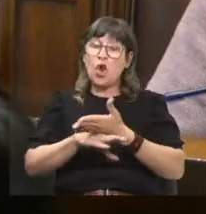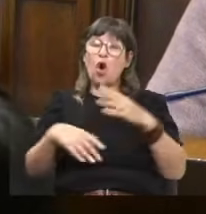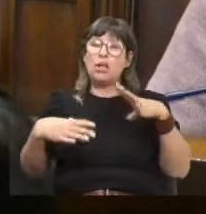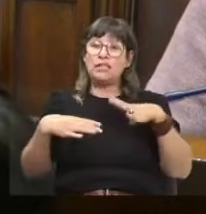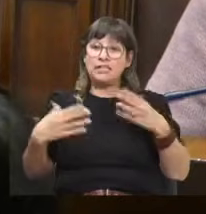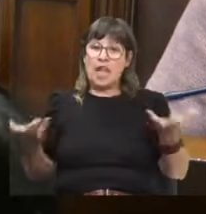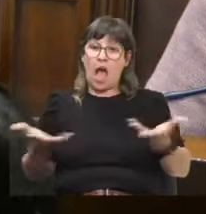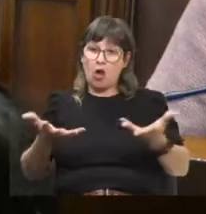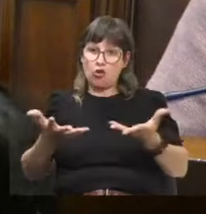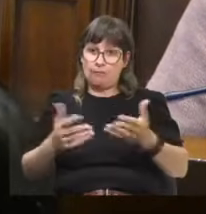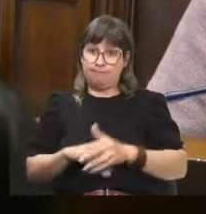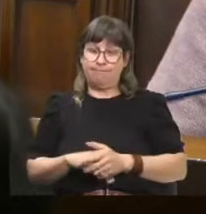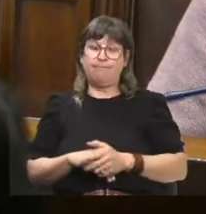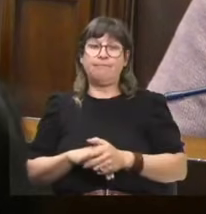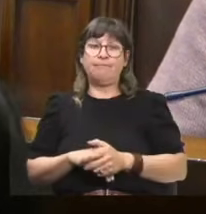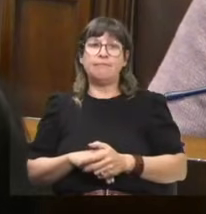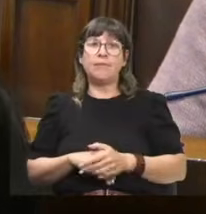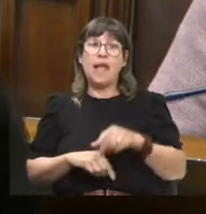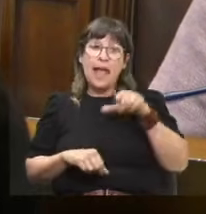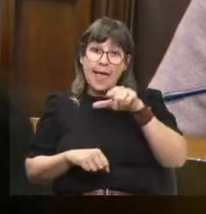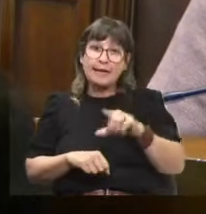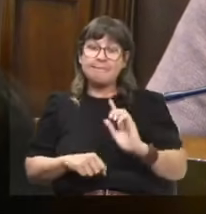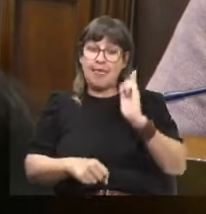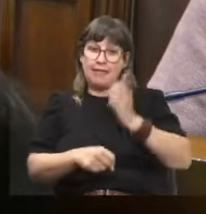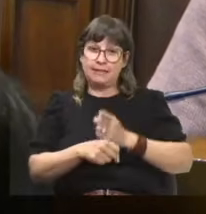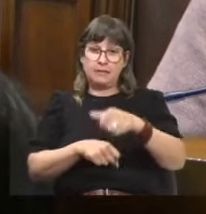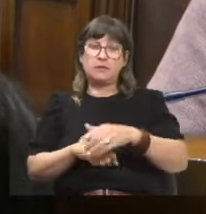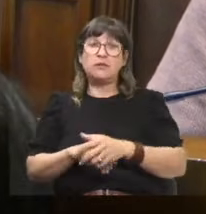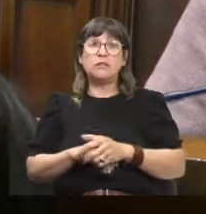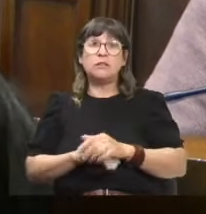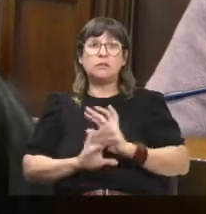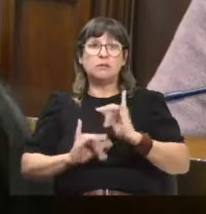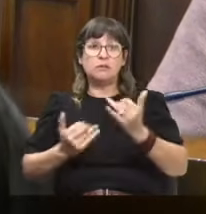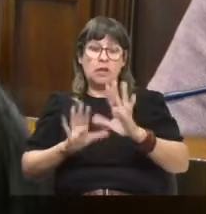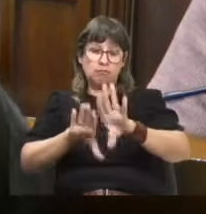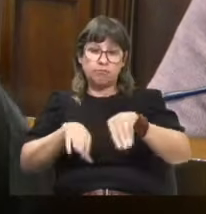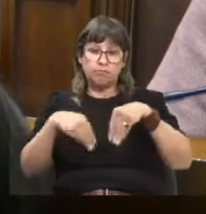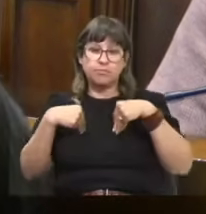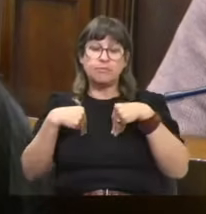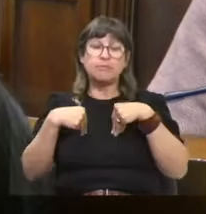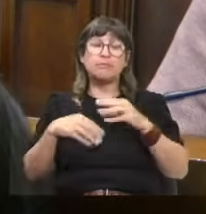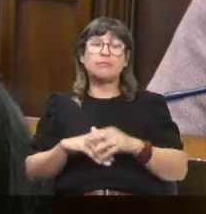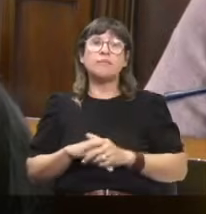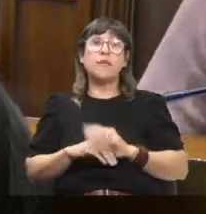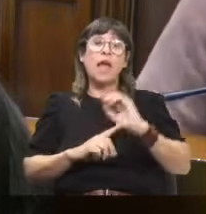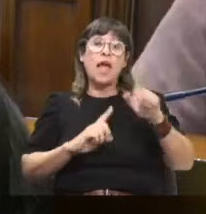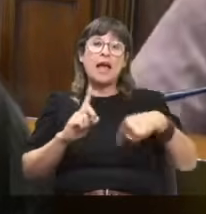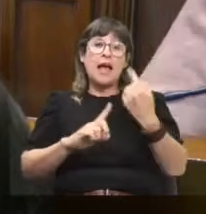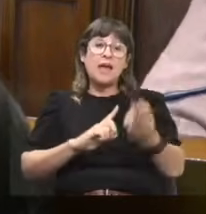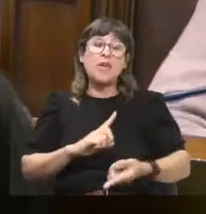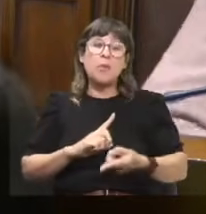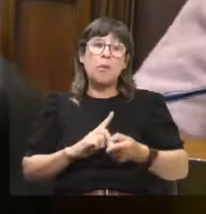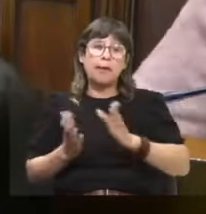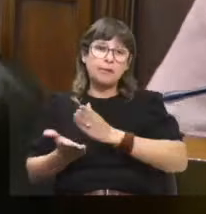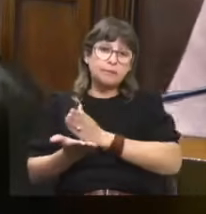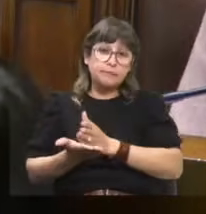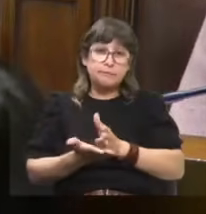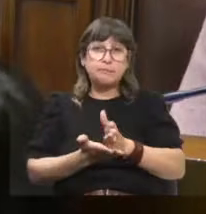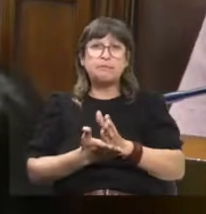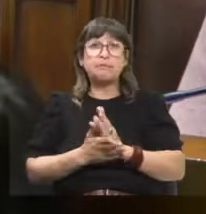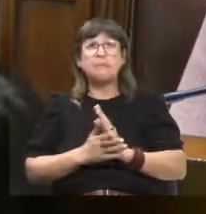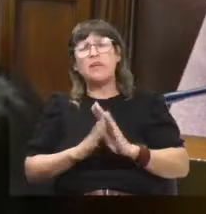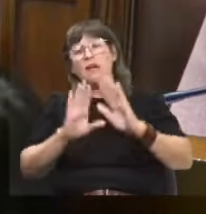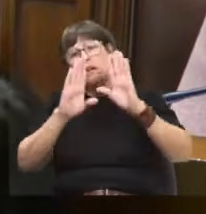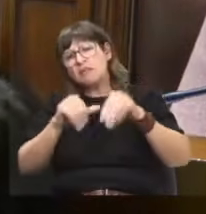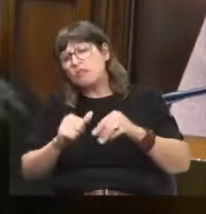actualidad. Esta decisión fue adoptada luego de transitar todos los